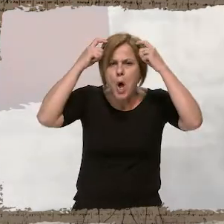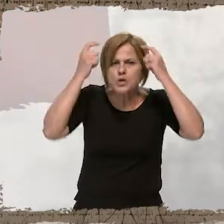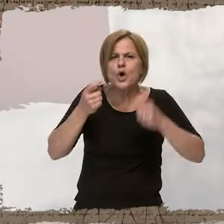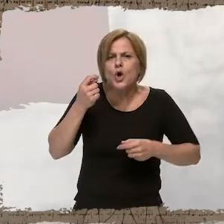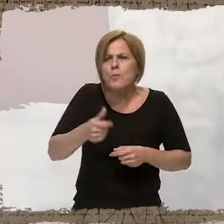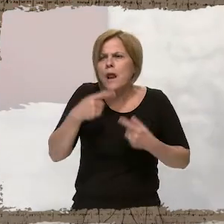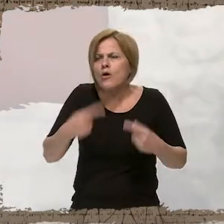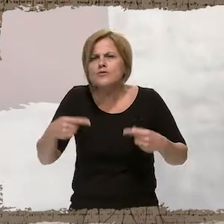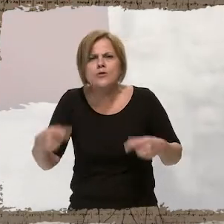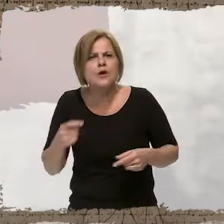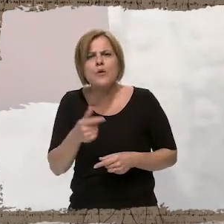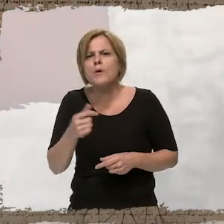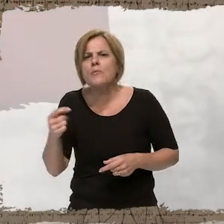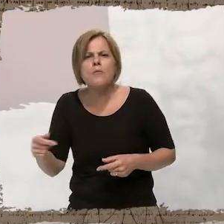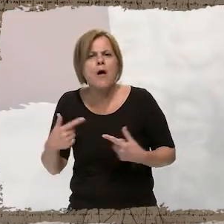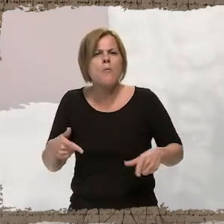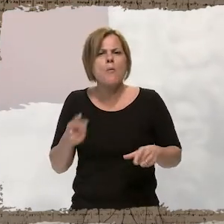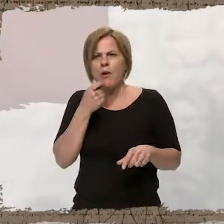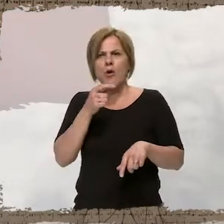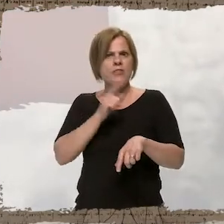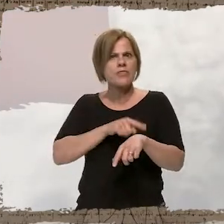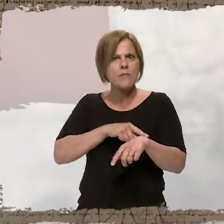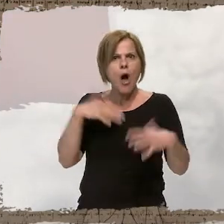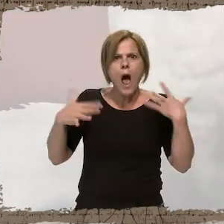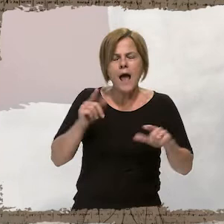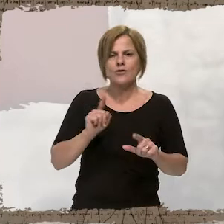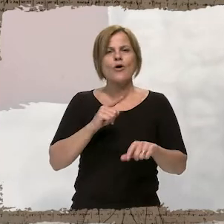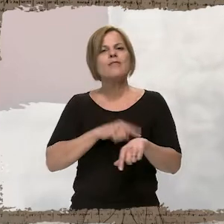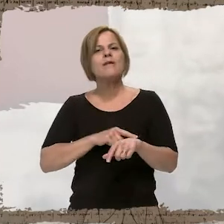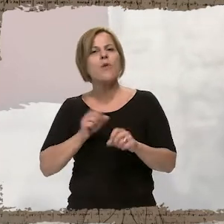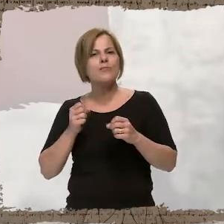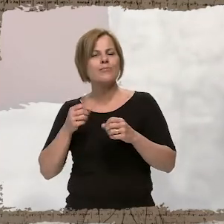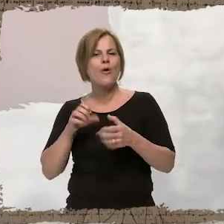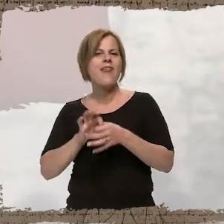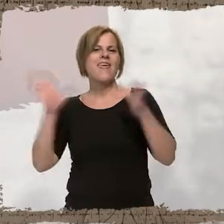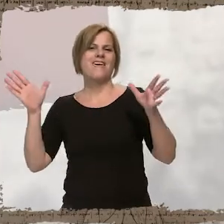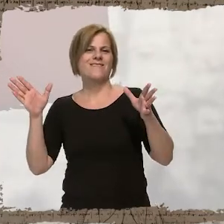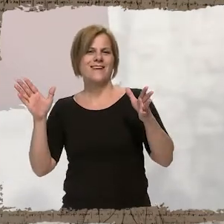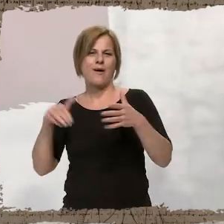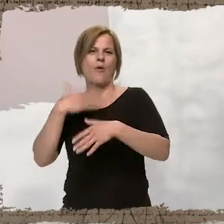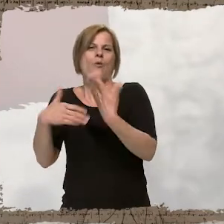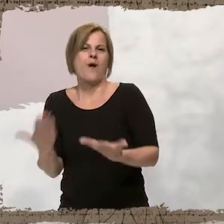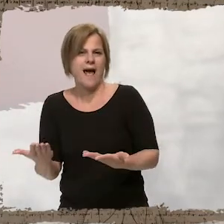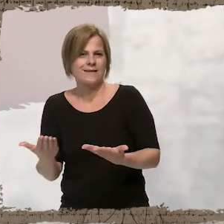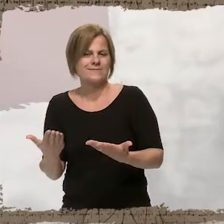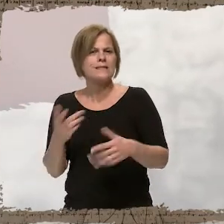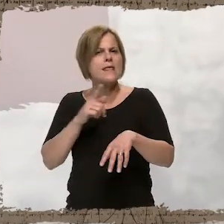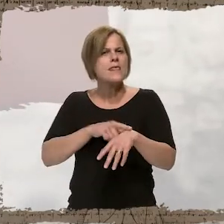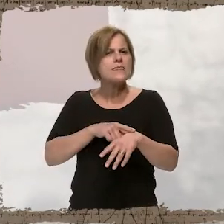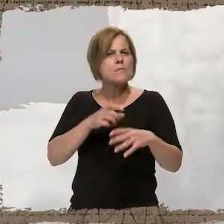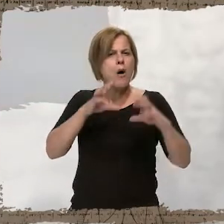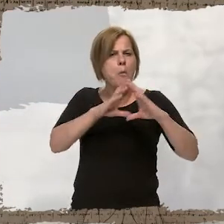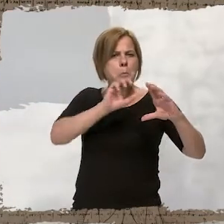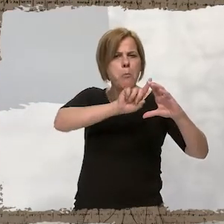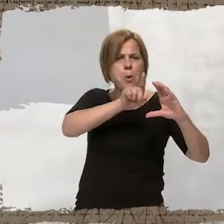este osito el mameluco necesita comprar tiempo pero tiempo no apurado tiempo de jugar que es el mejor